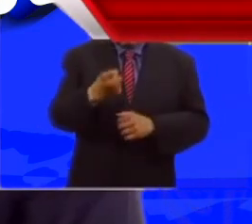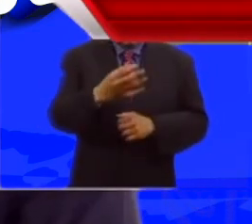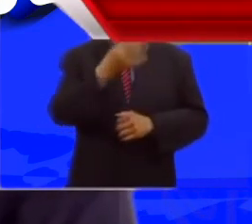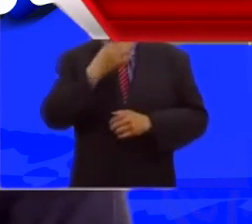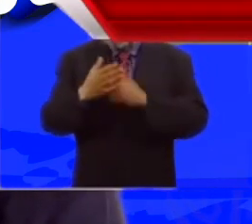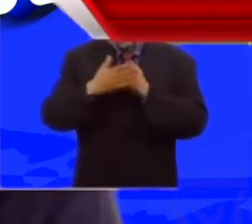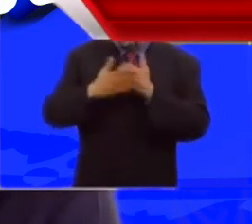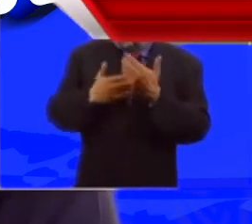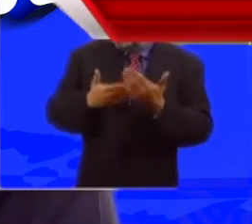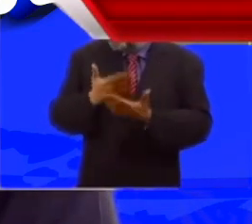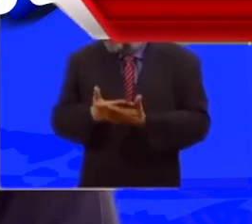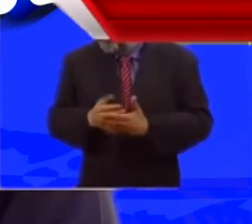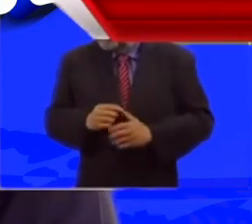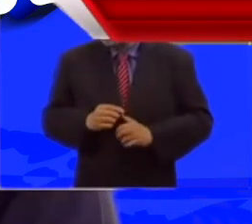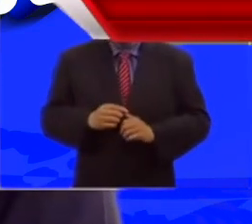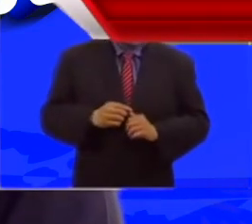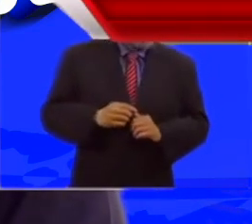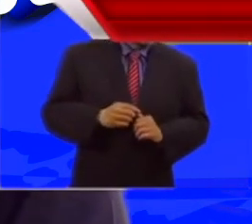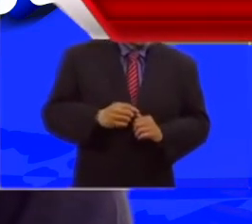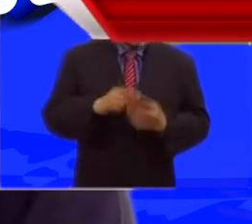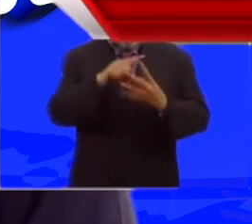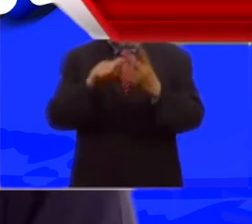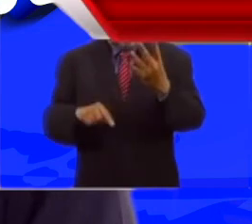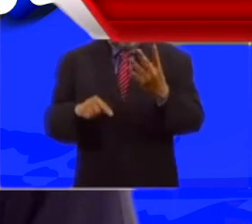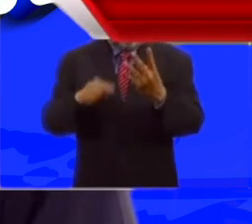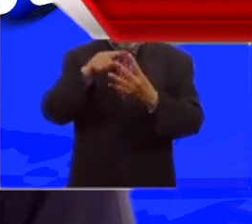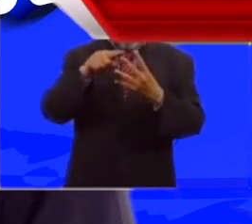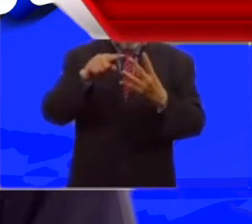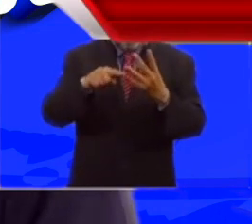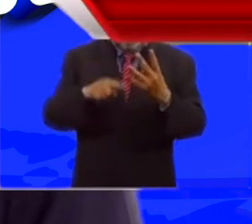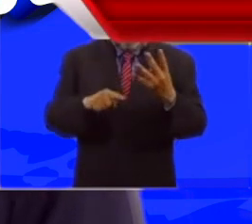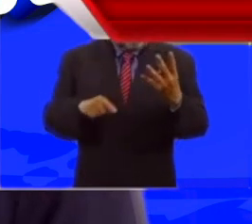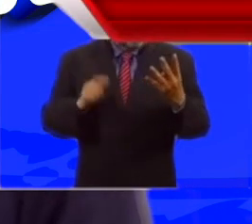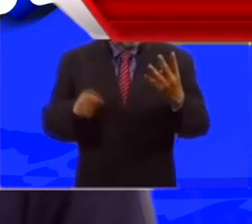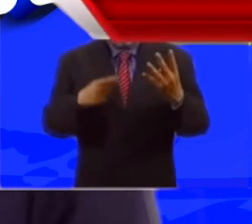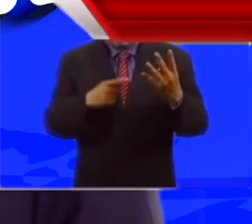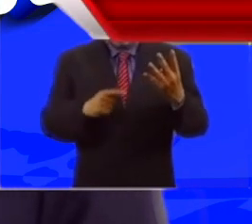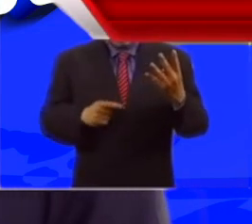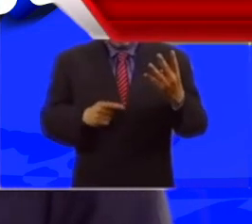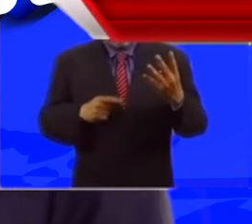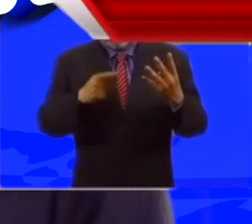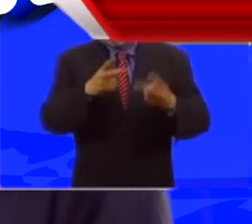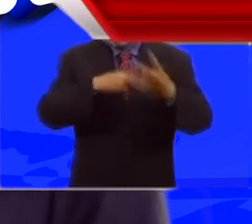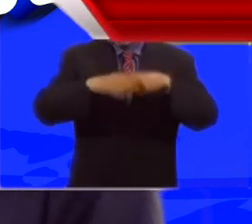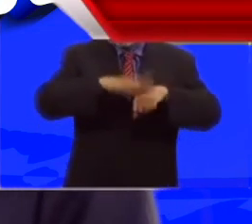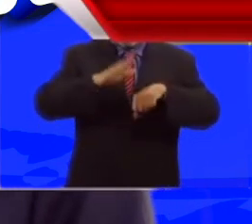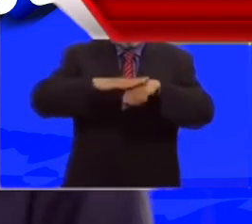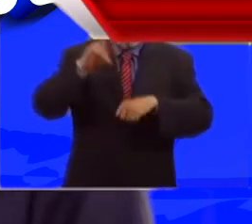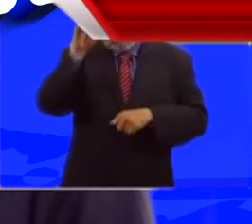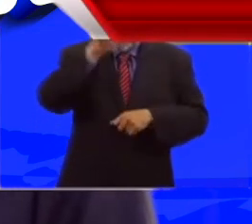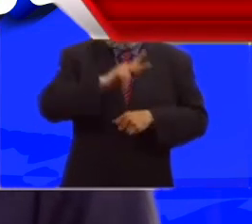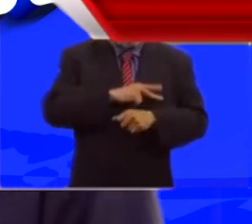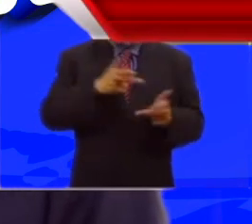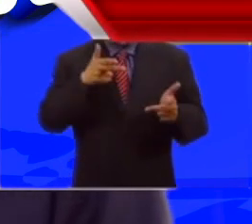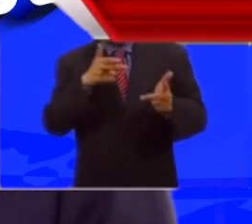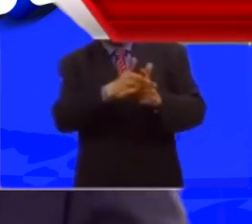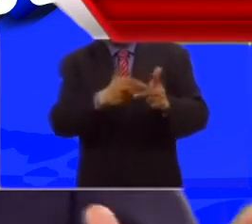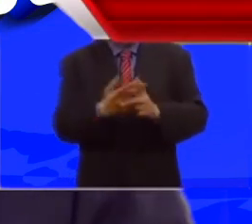me plantearon, porque en estos 4 estados se